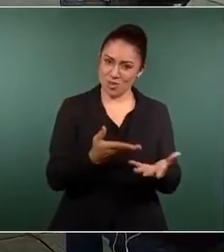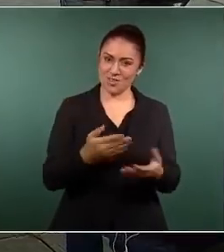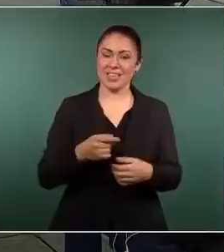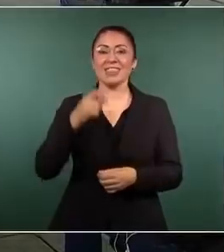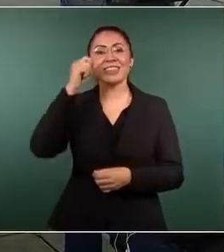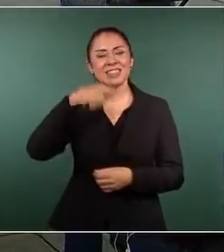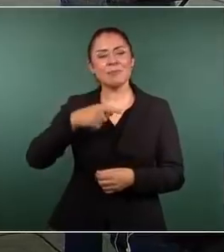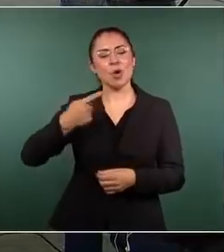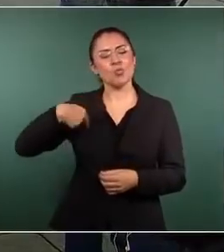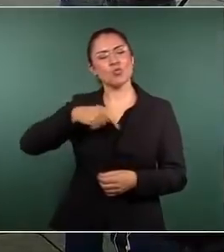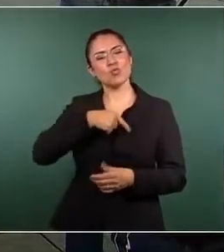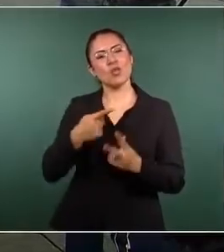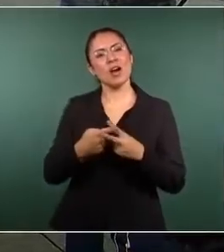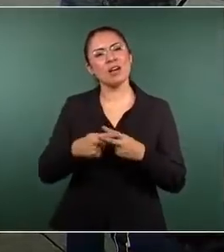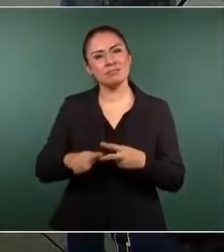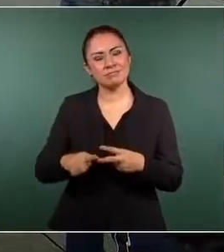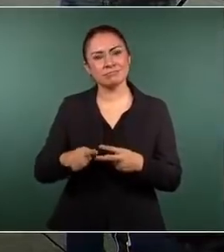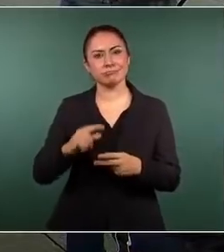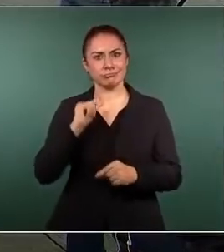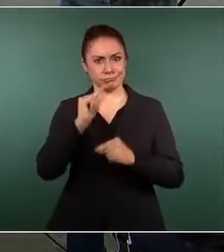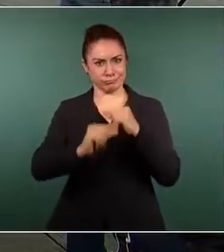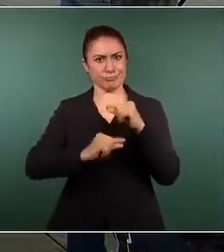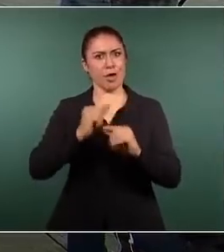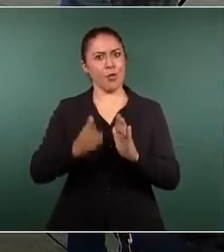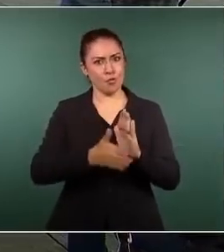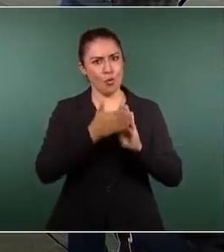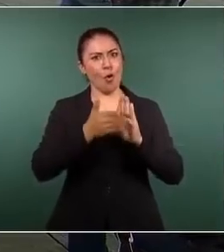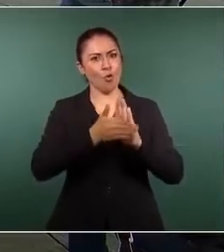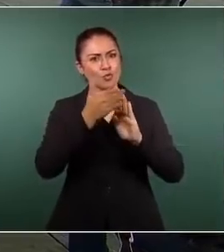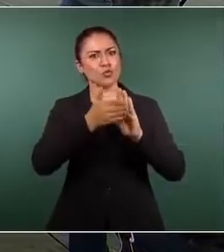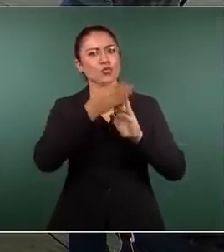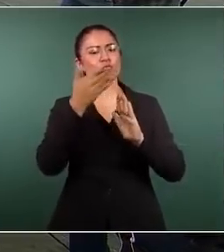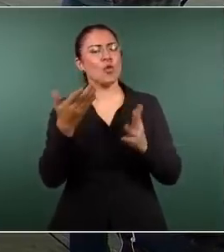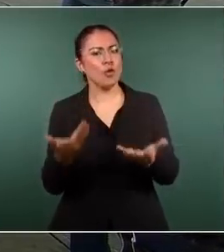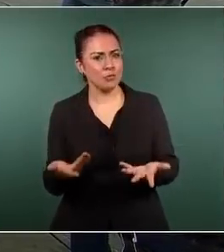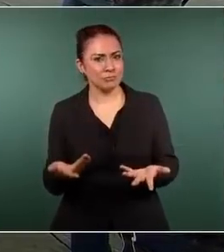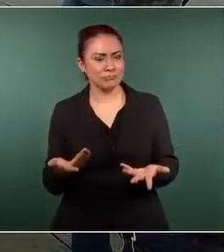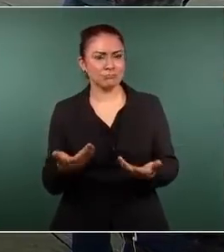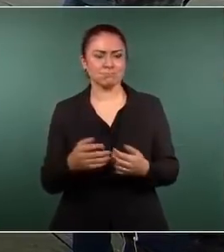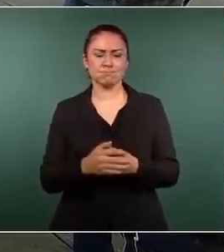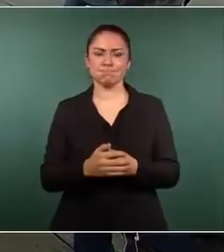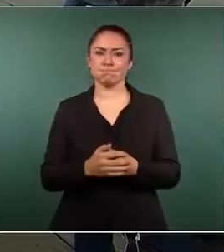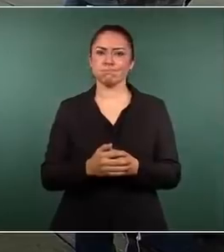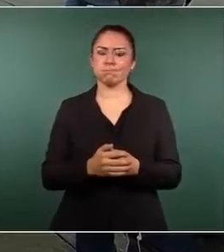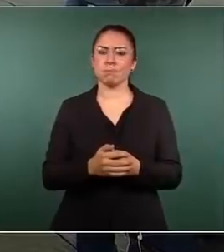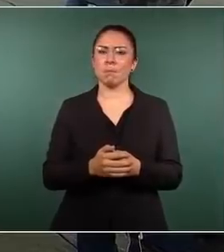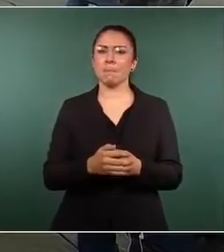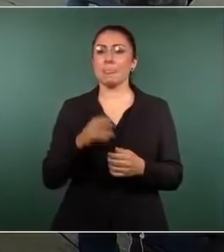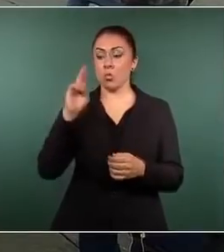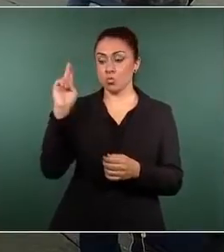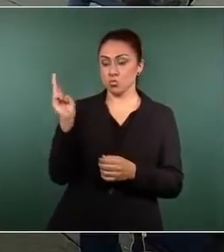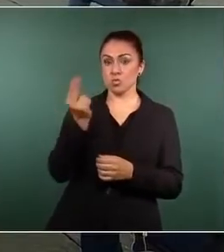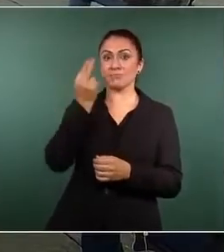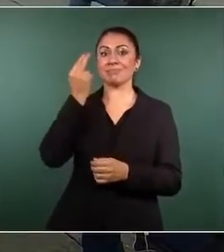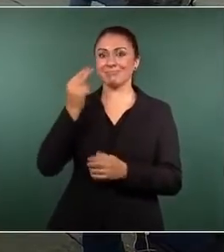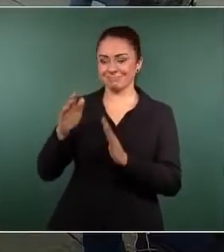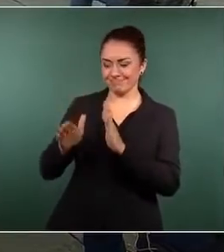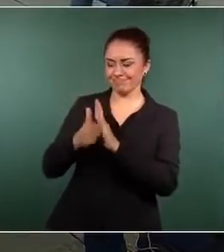iniciando la construcción la operación de una universidad